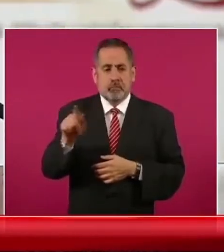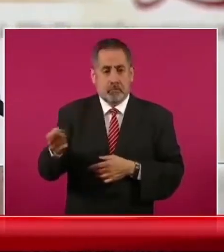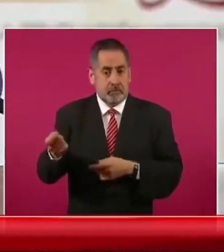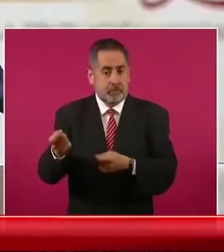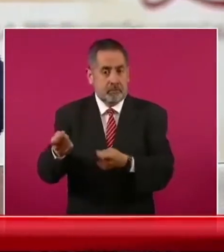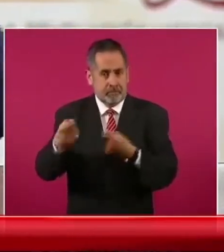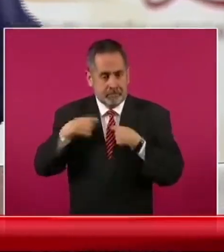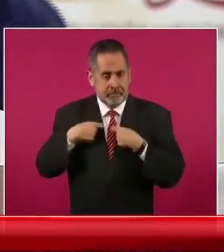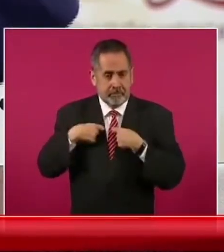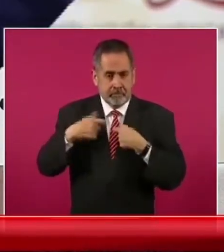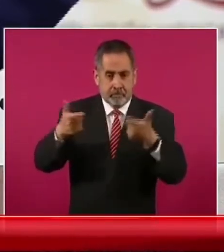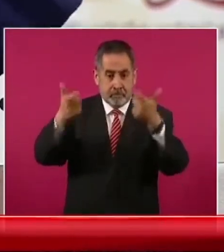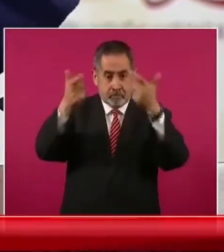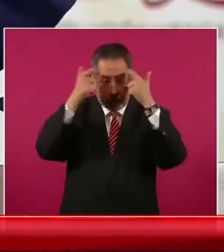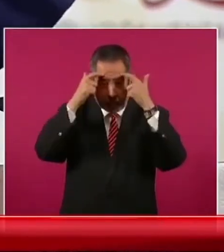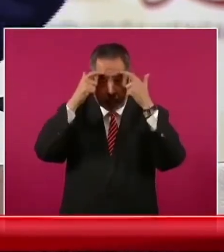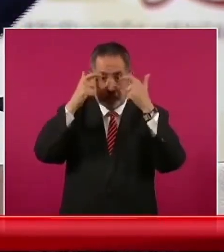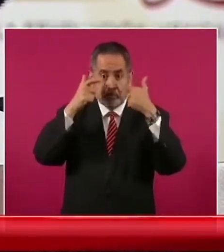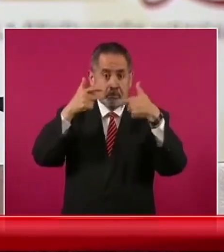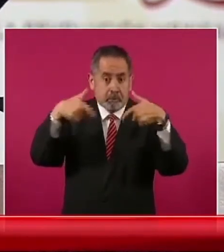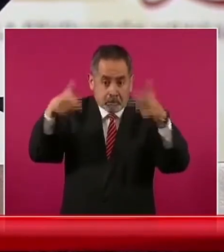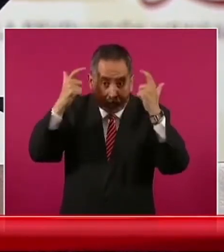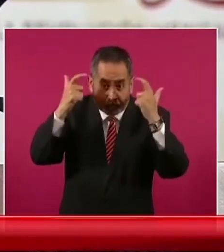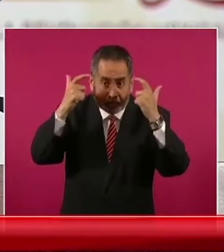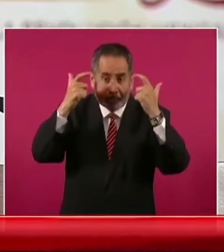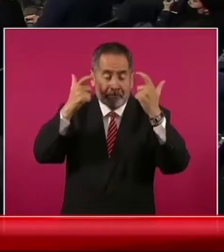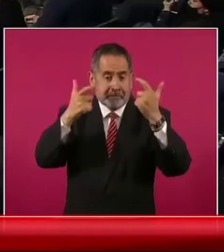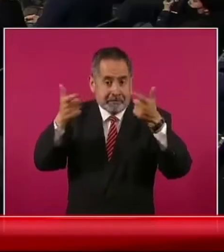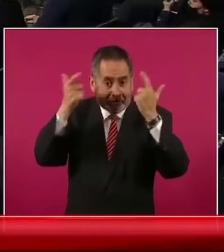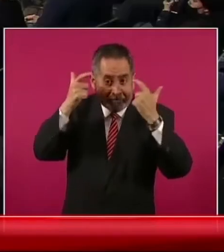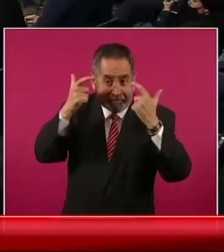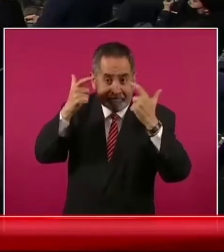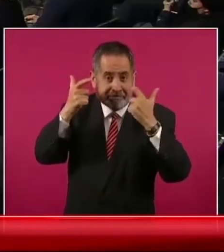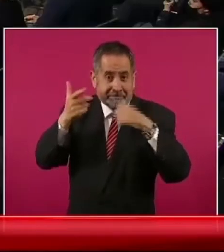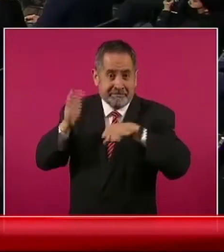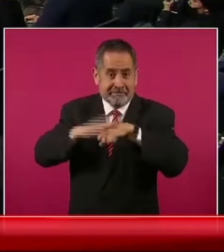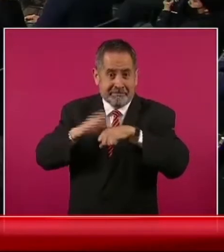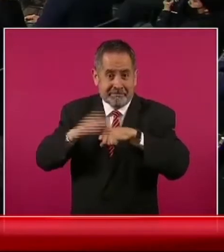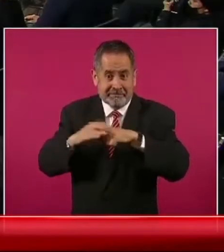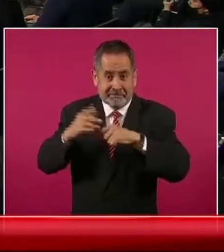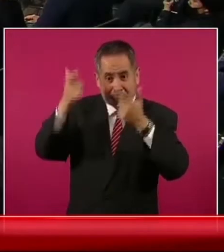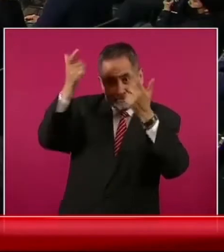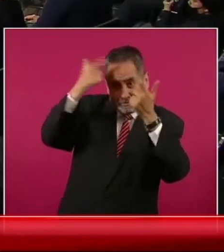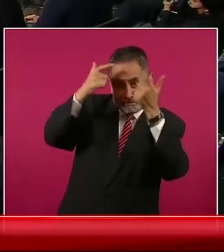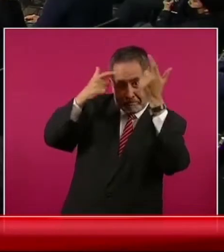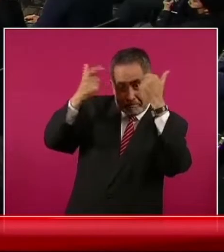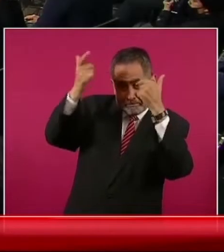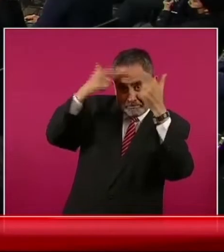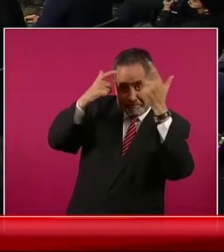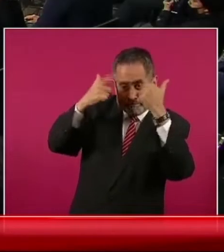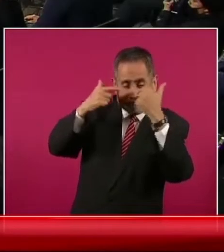es una y otra y otra y otra y otra